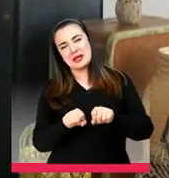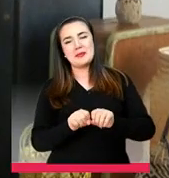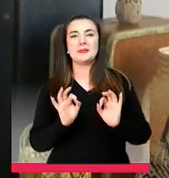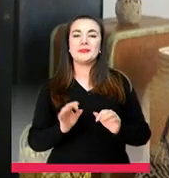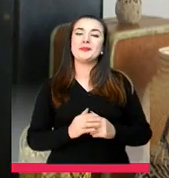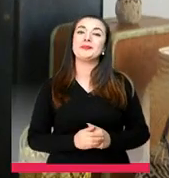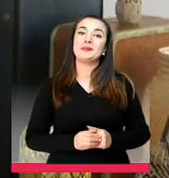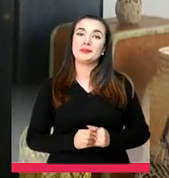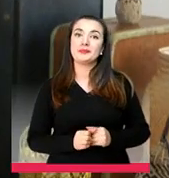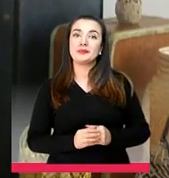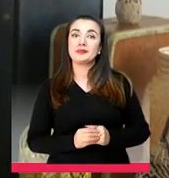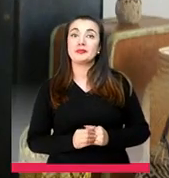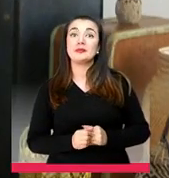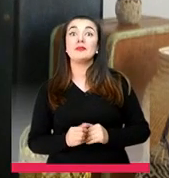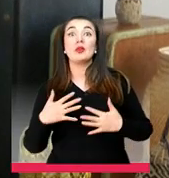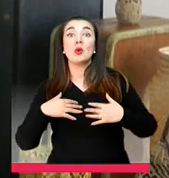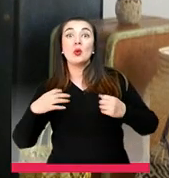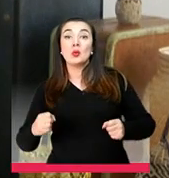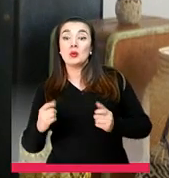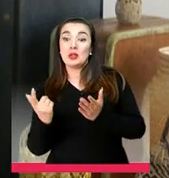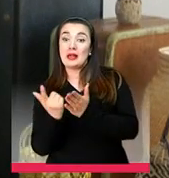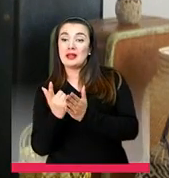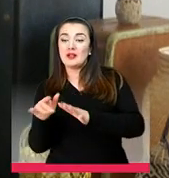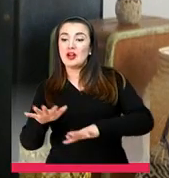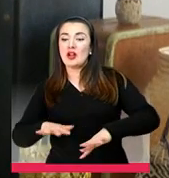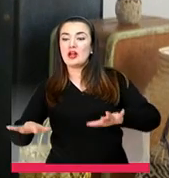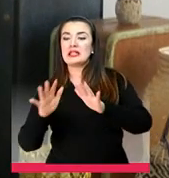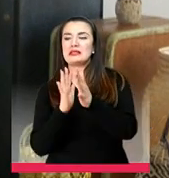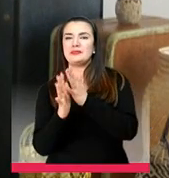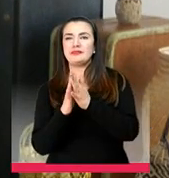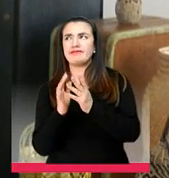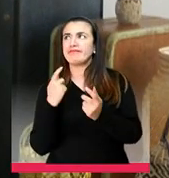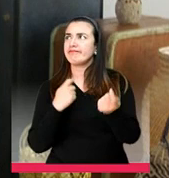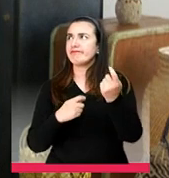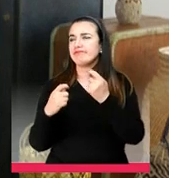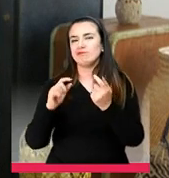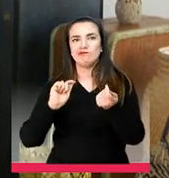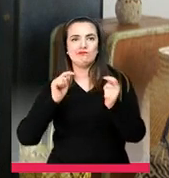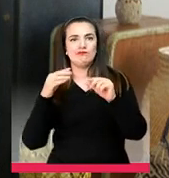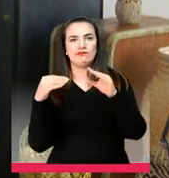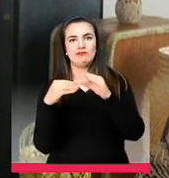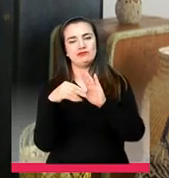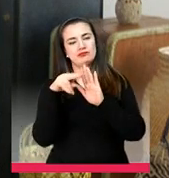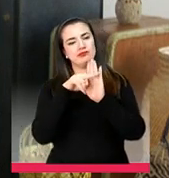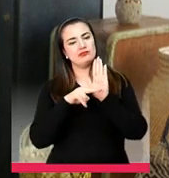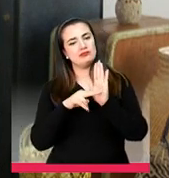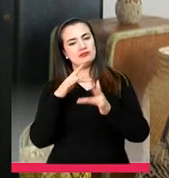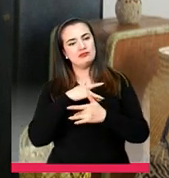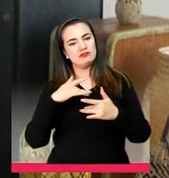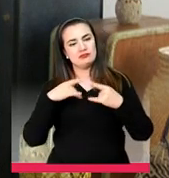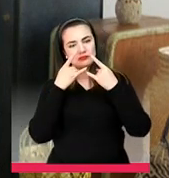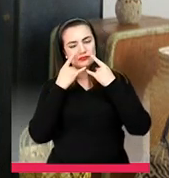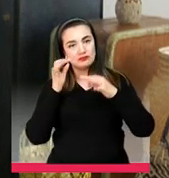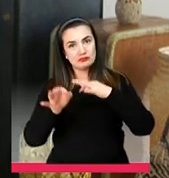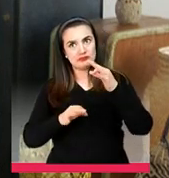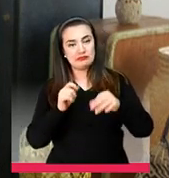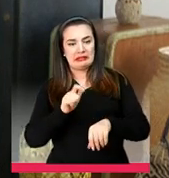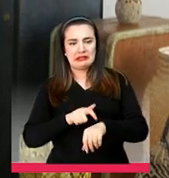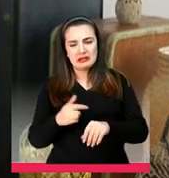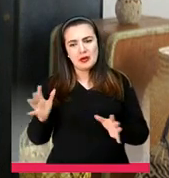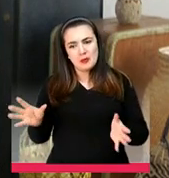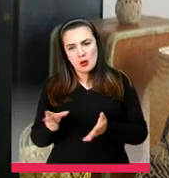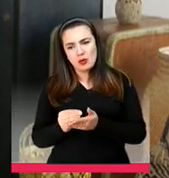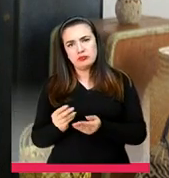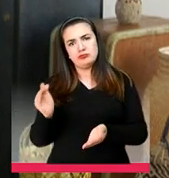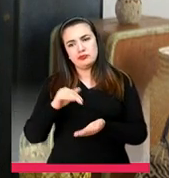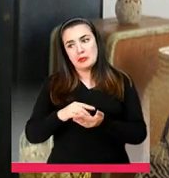Los dueños de las librerías en la zona centro de Bogotá están adaptando sus negocios a los protocolos de bioseguridad, pues quieren recuperar el tiempo y los ingresos perdidos